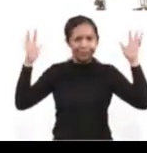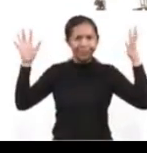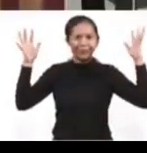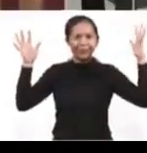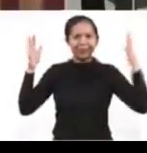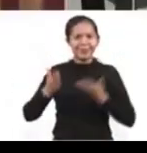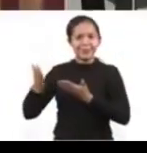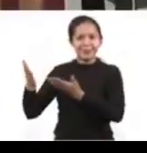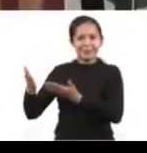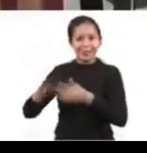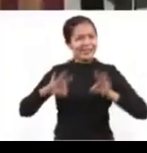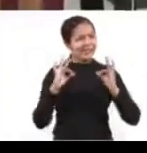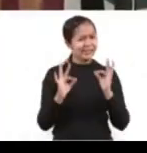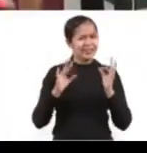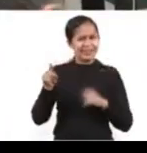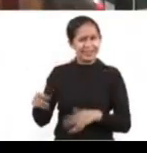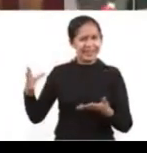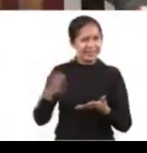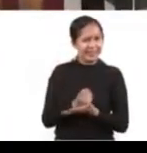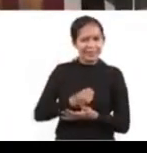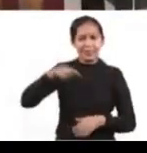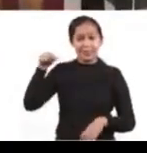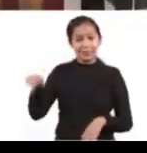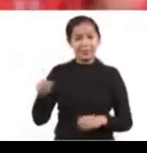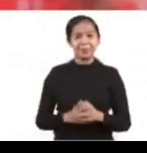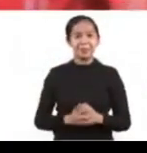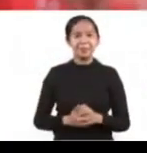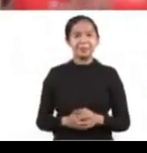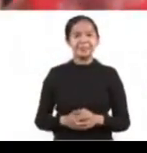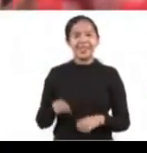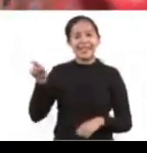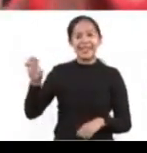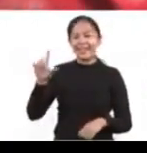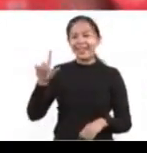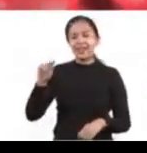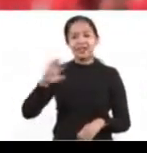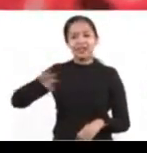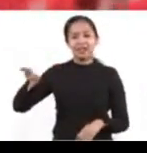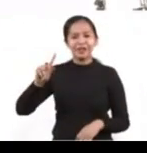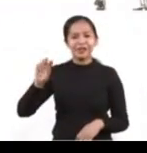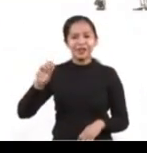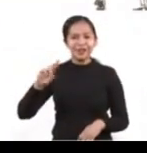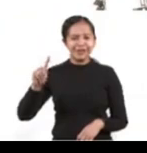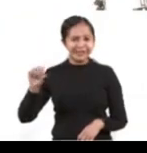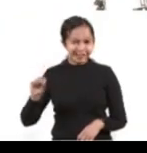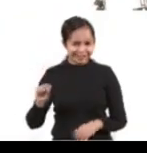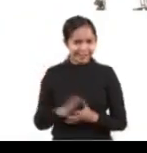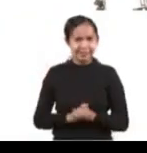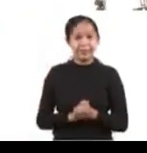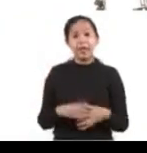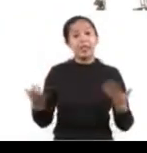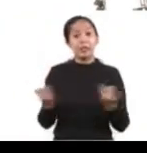Bustos. Excelente campeón mundial en la división de los mínimos, Esportas Bustos. Y recordamos sin duda